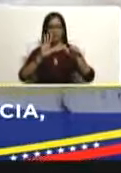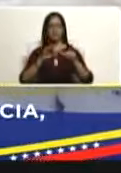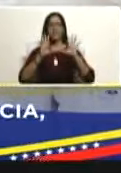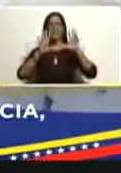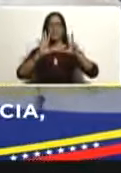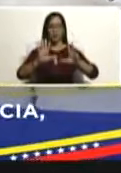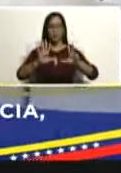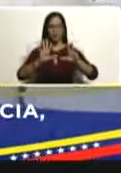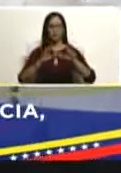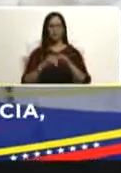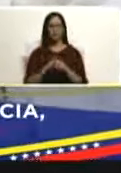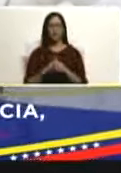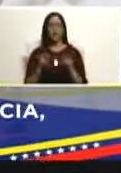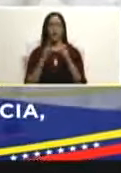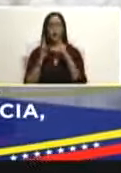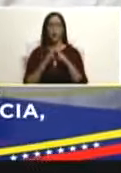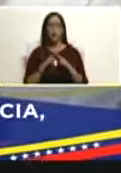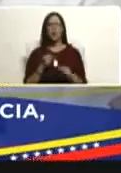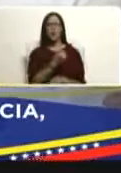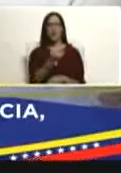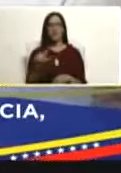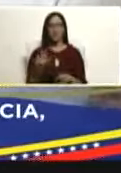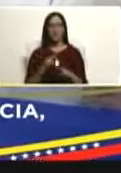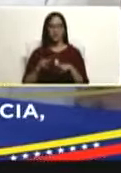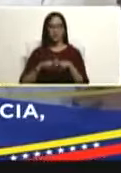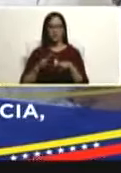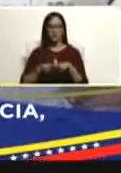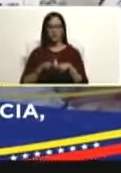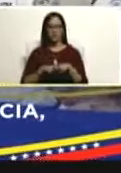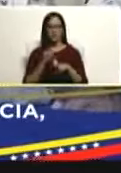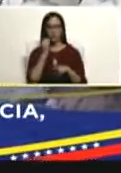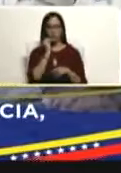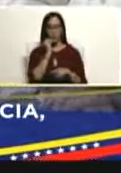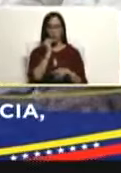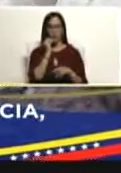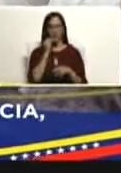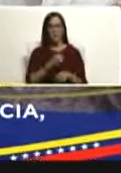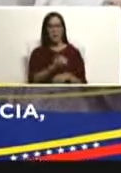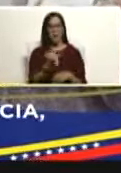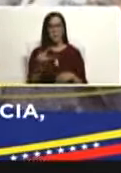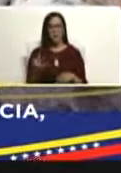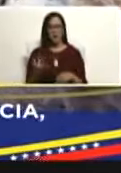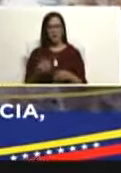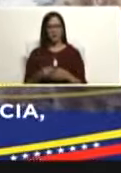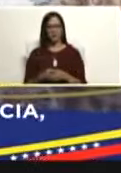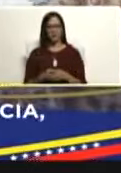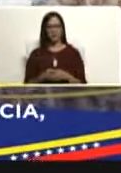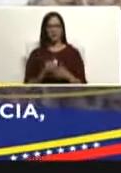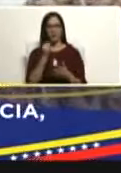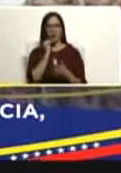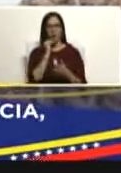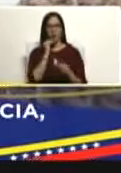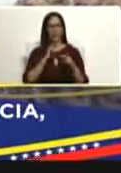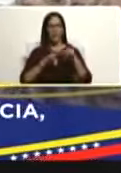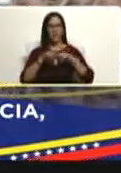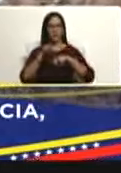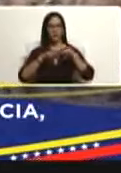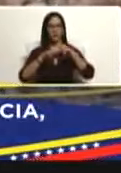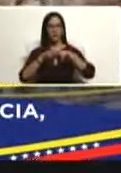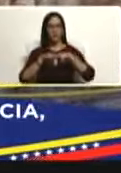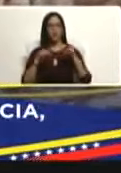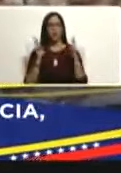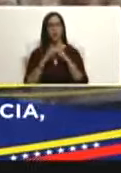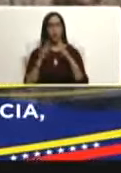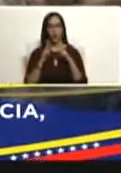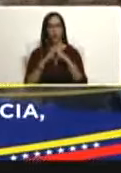18. Conozco a varios de estos niños, niñas, de estos jóvenes, a varios de ellos, jóvenes y construyentes, los